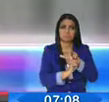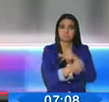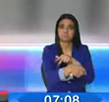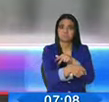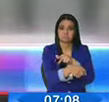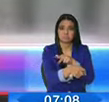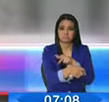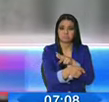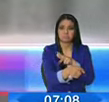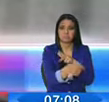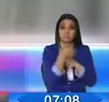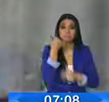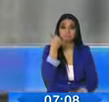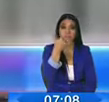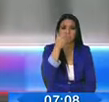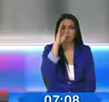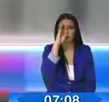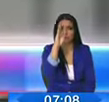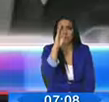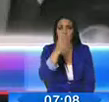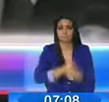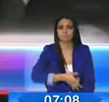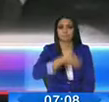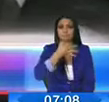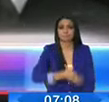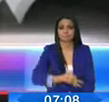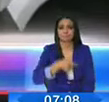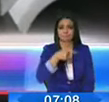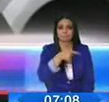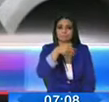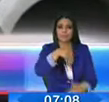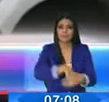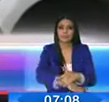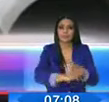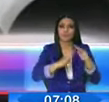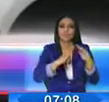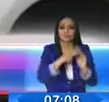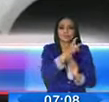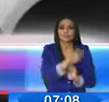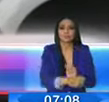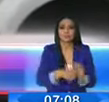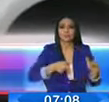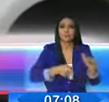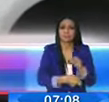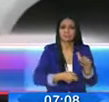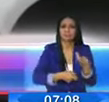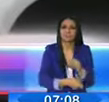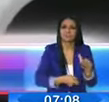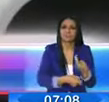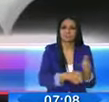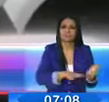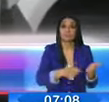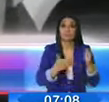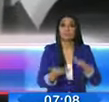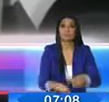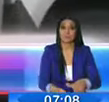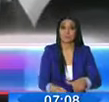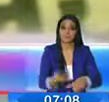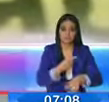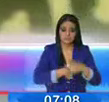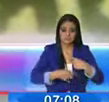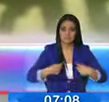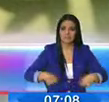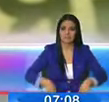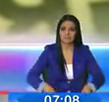posteriormente al llamar a la policía pudieron comprobar que una persona se encontraba con heridas en diferentes partes del cuerpo